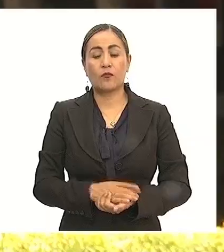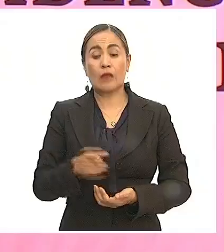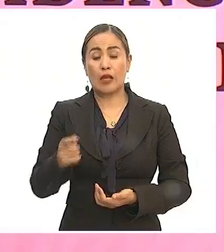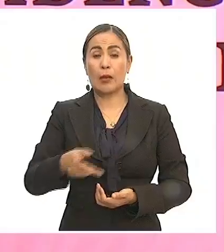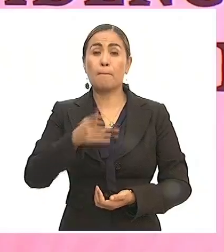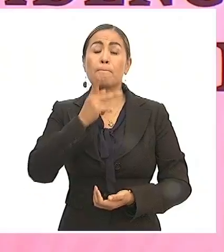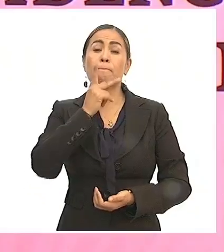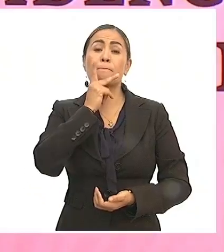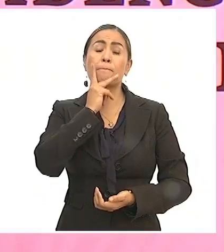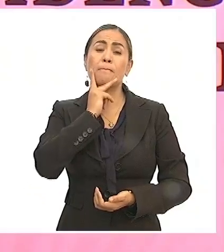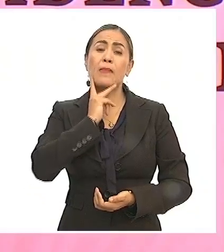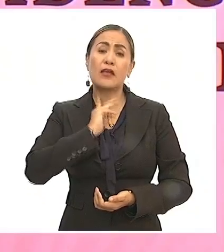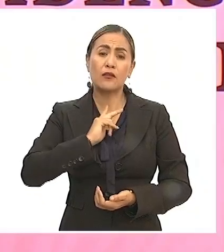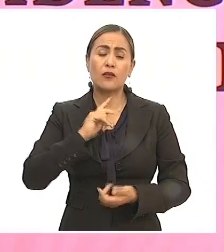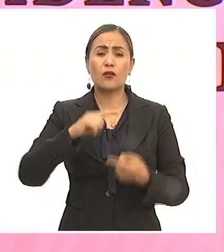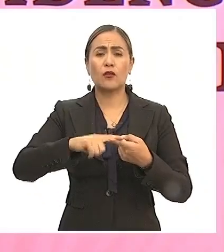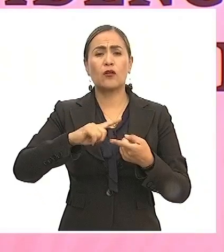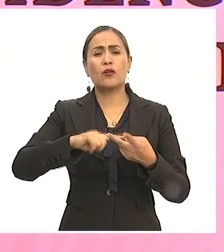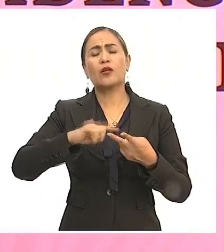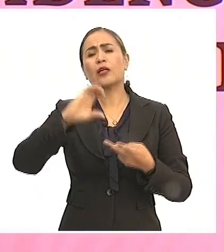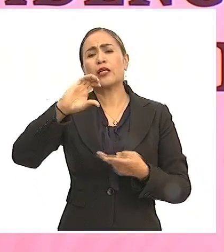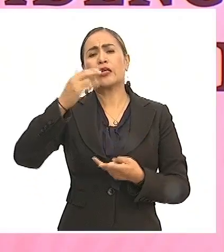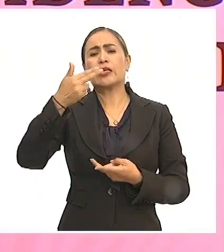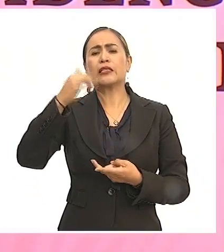petróleo en Chicontepec